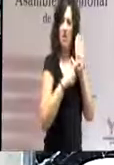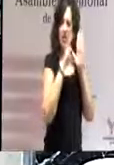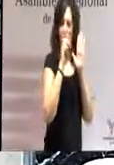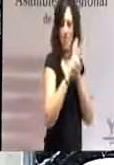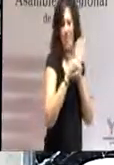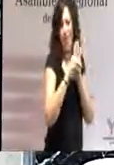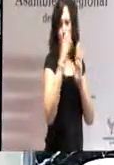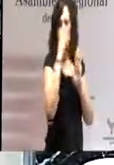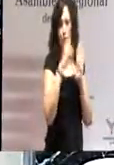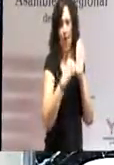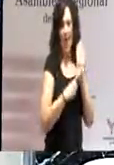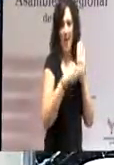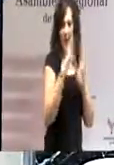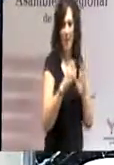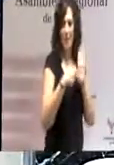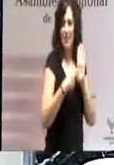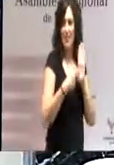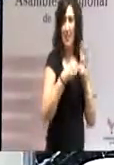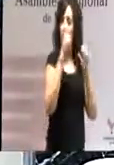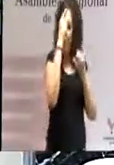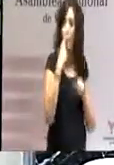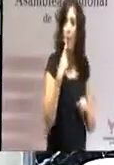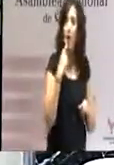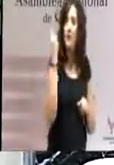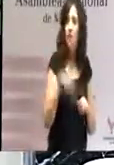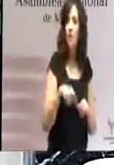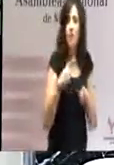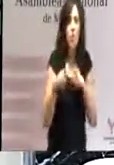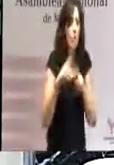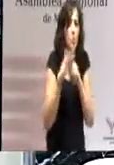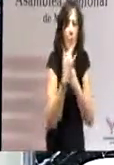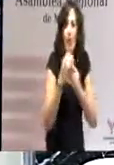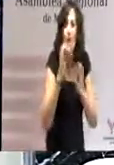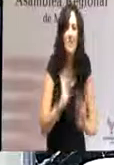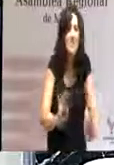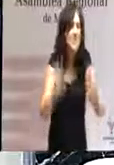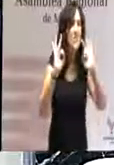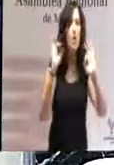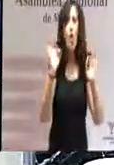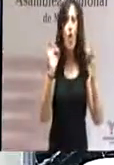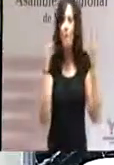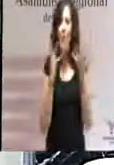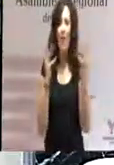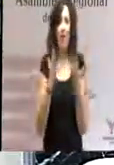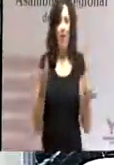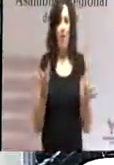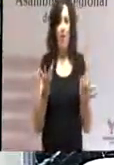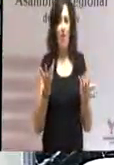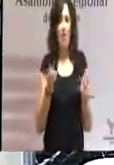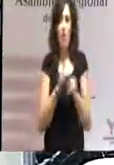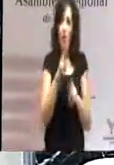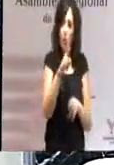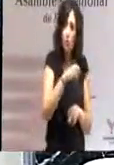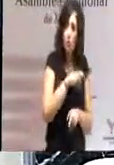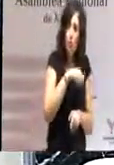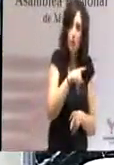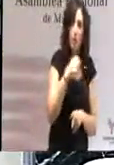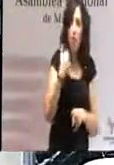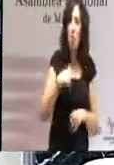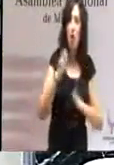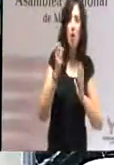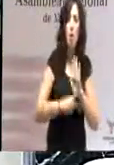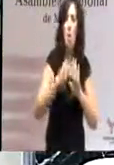saber que es para casos de emergencia y excepcionalidad. Y, sin embargo, usted la ha hecho norma.